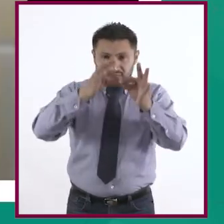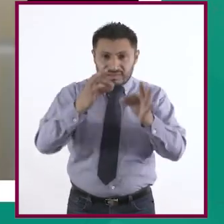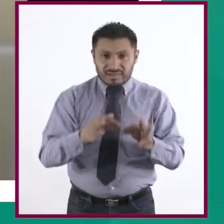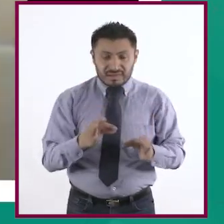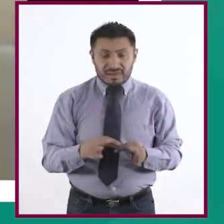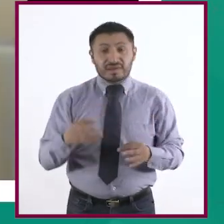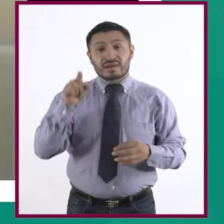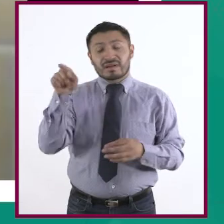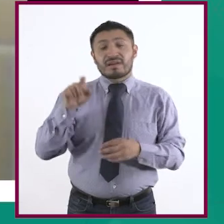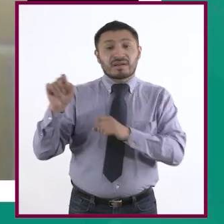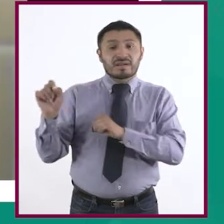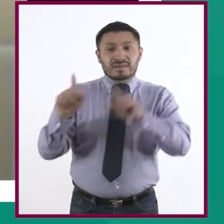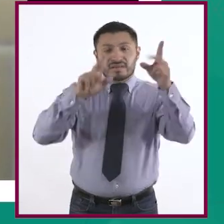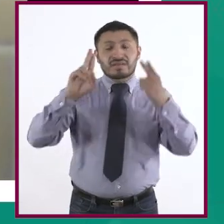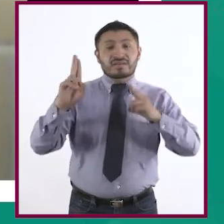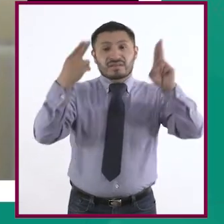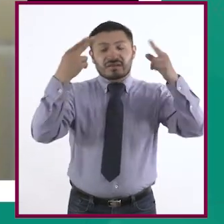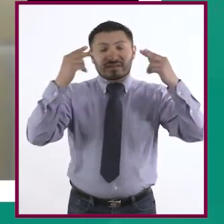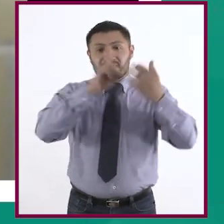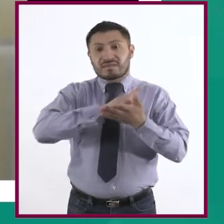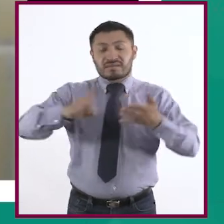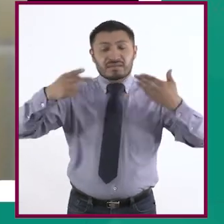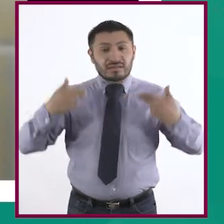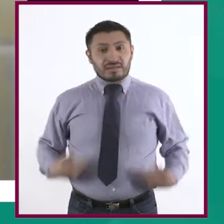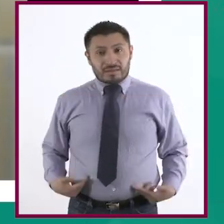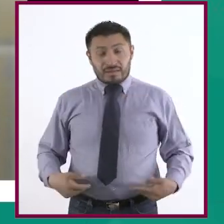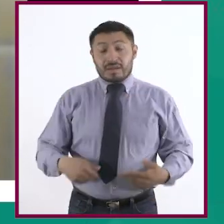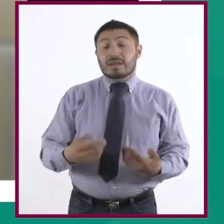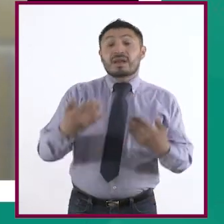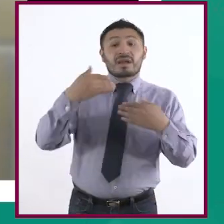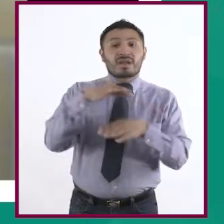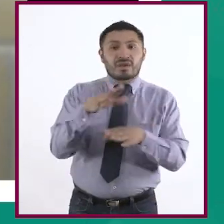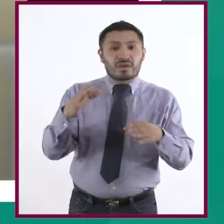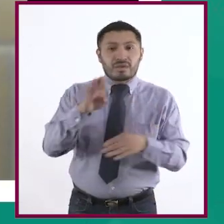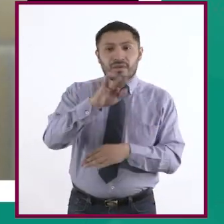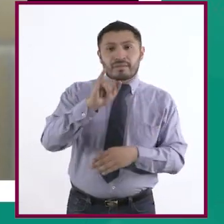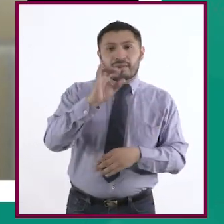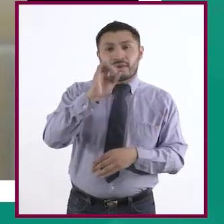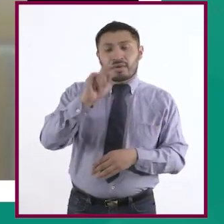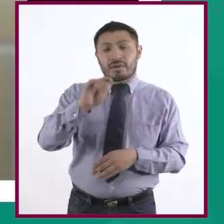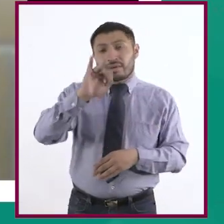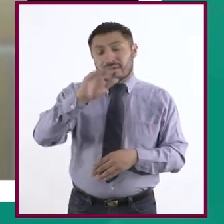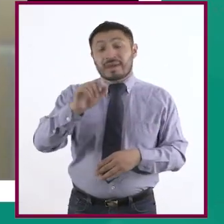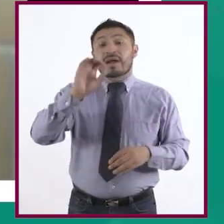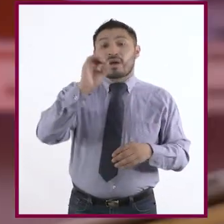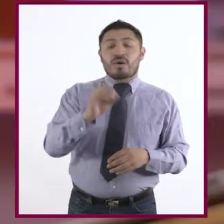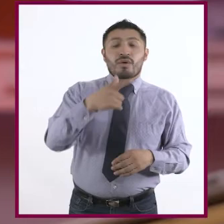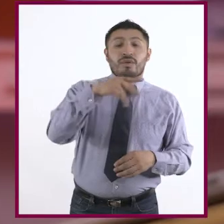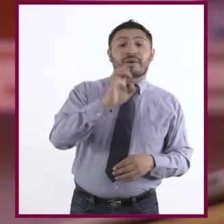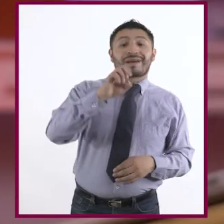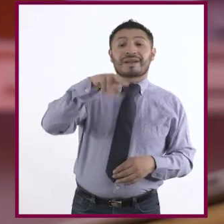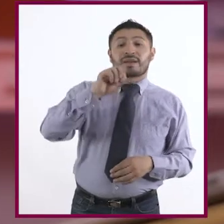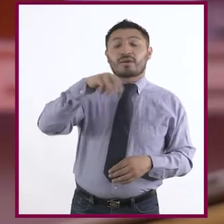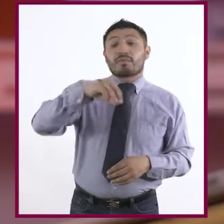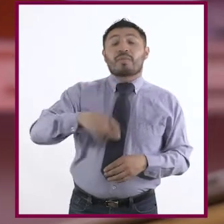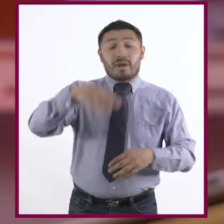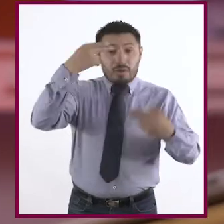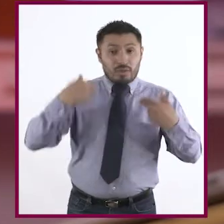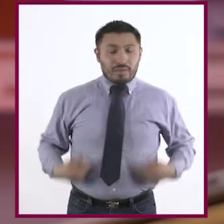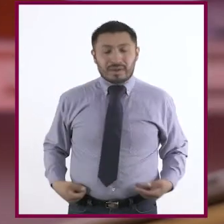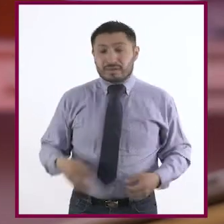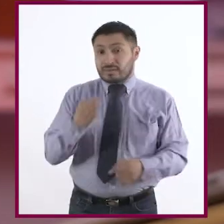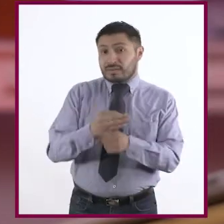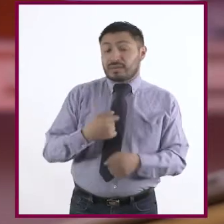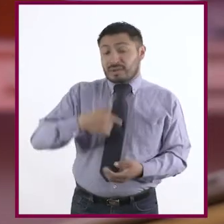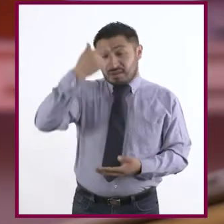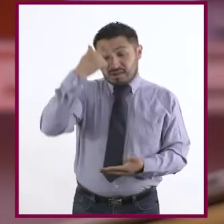la Declaración Universal de los Derechos Humanos sobre la bioética o sobre el genoma humano. Creo que hemos llegado a un punto muy importante